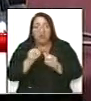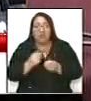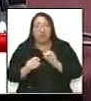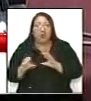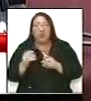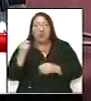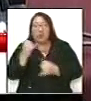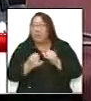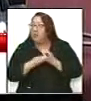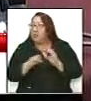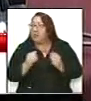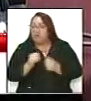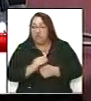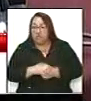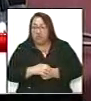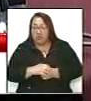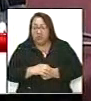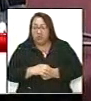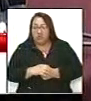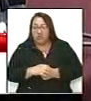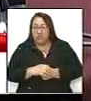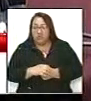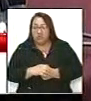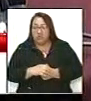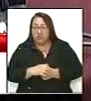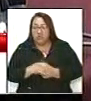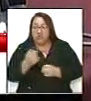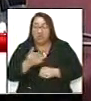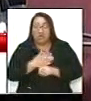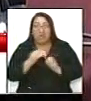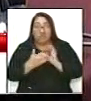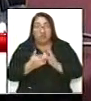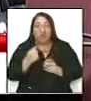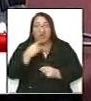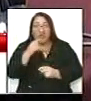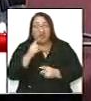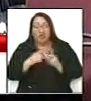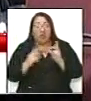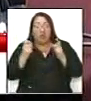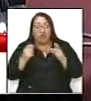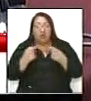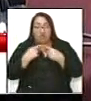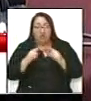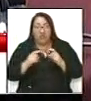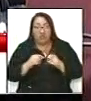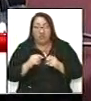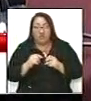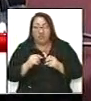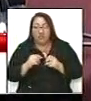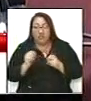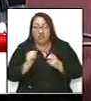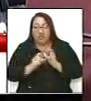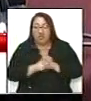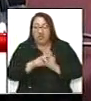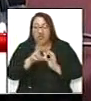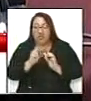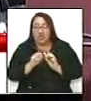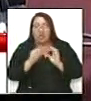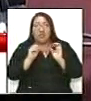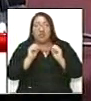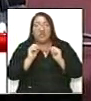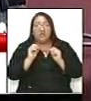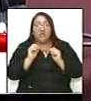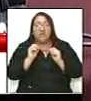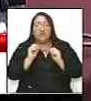habiendo concluido de los considerandos previos que se han presentado los supuestos para el control difuso, debido a que la ley 3717,